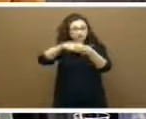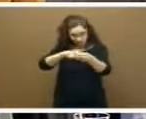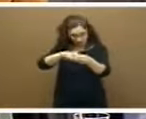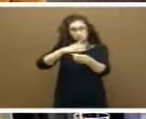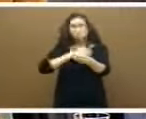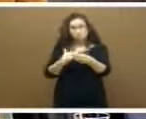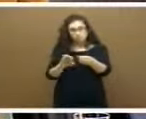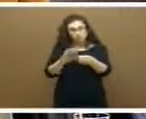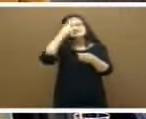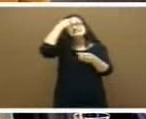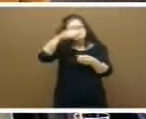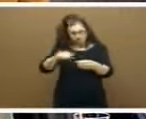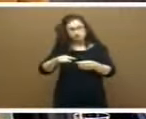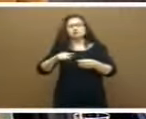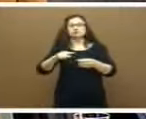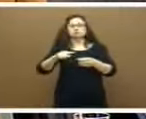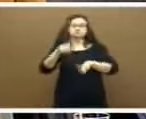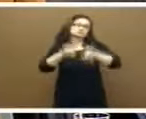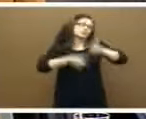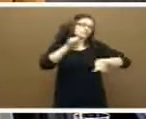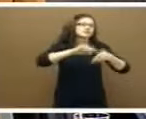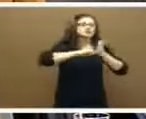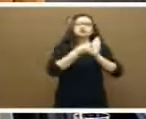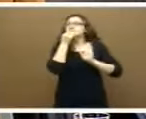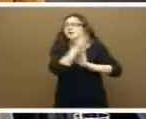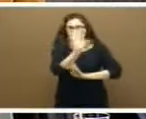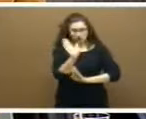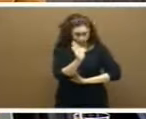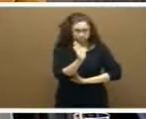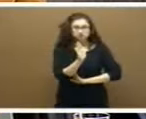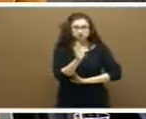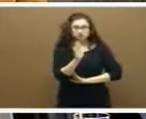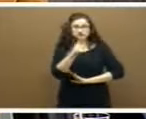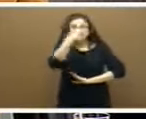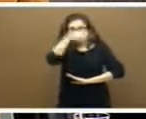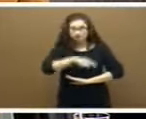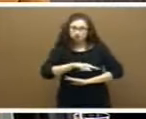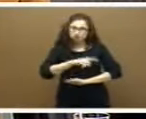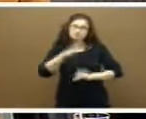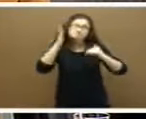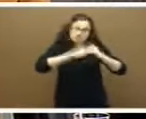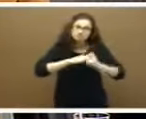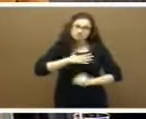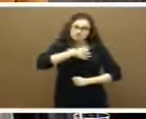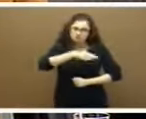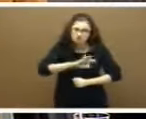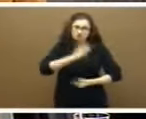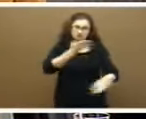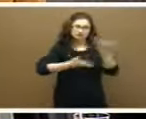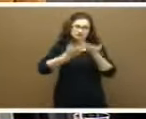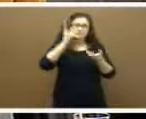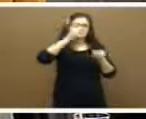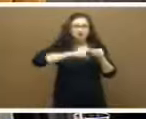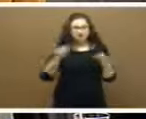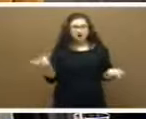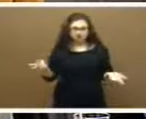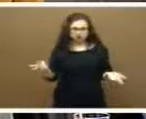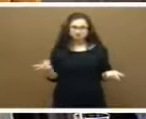que algunos de ellos, los que presenten el mejor proyecto, al menos podrán realizar ese intercambio.